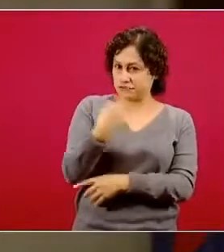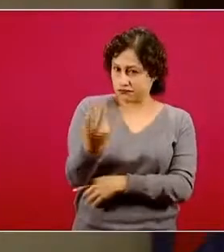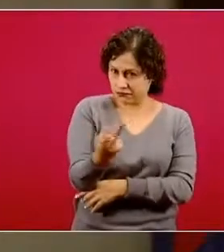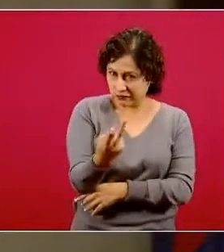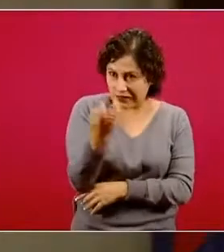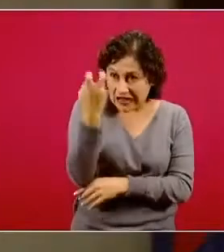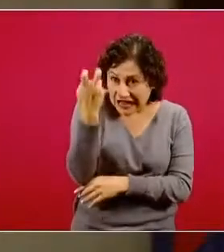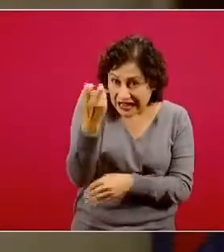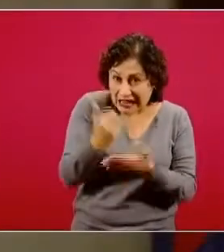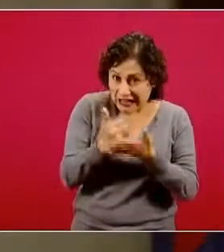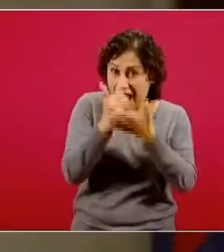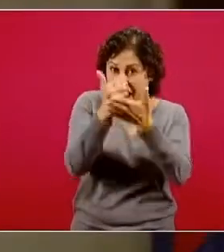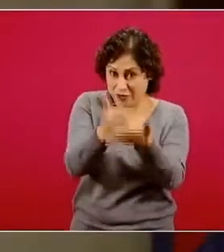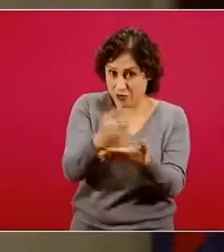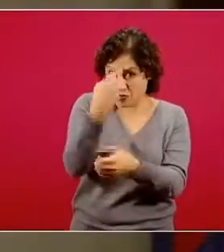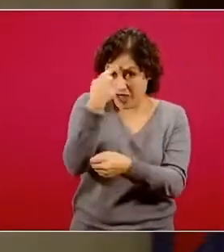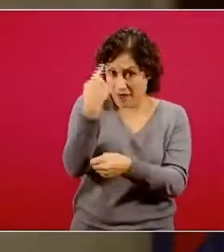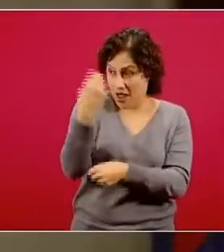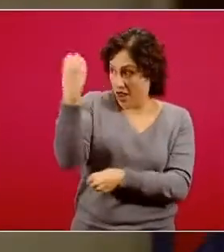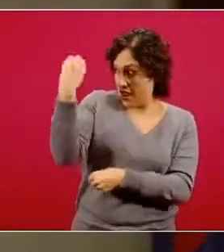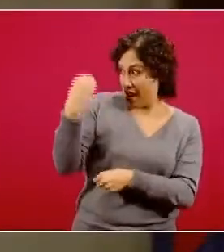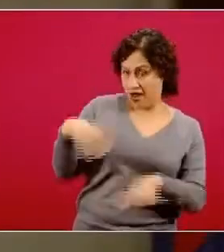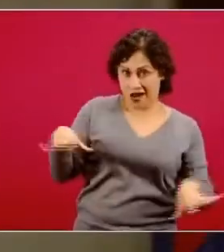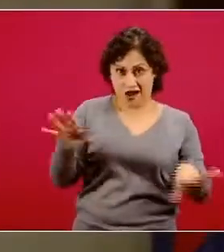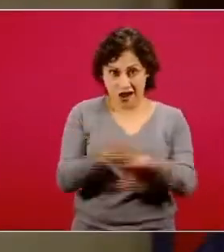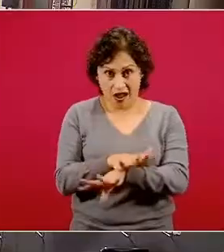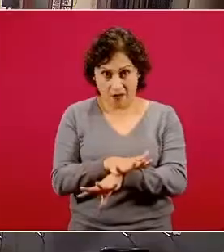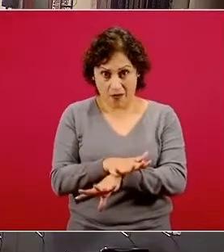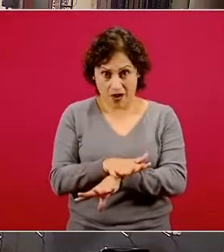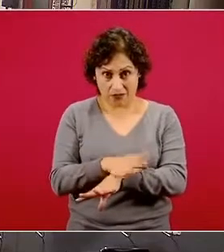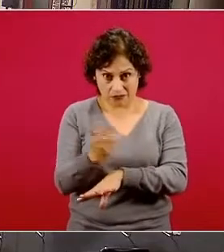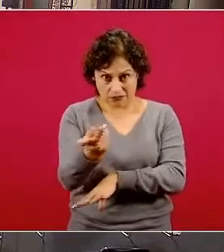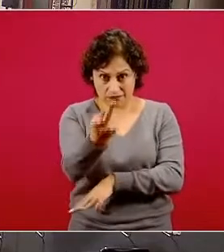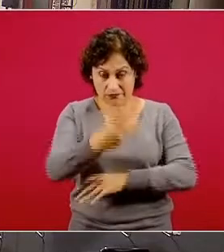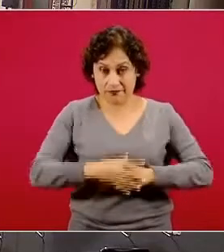poder transitar a una etapa mejor de semáforo?